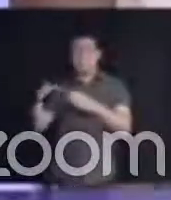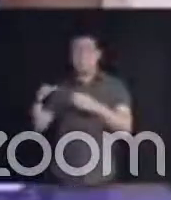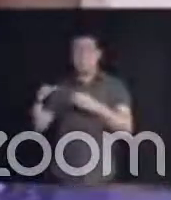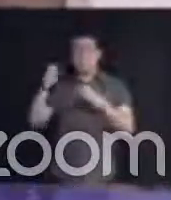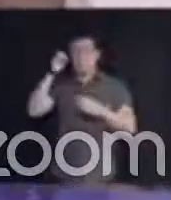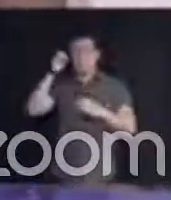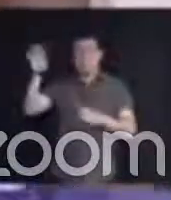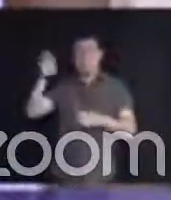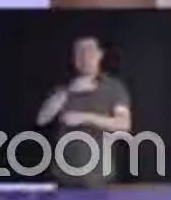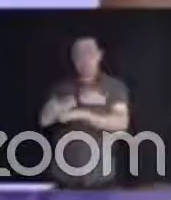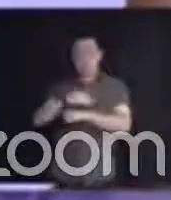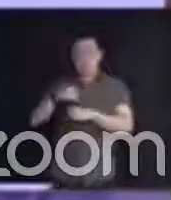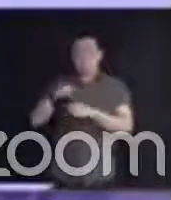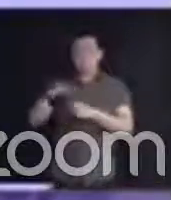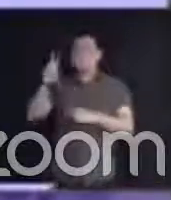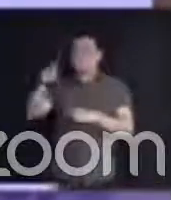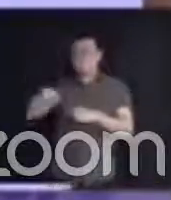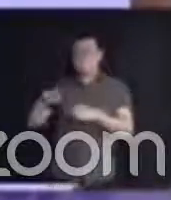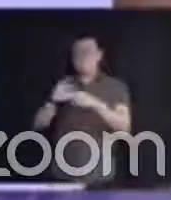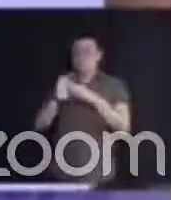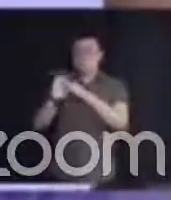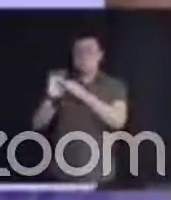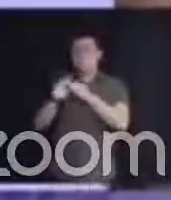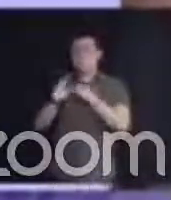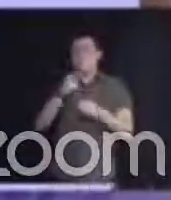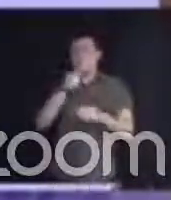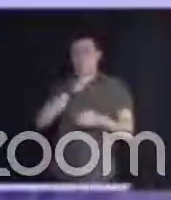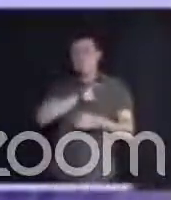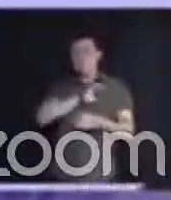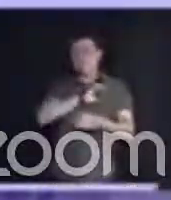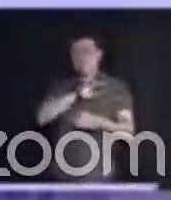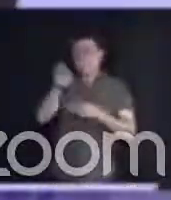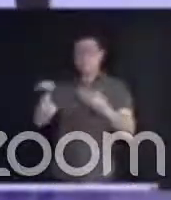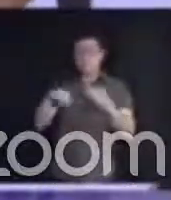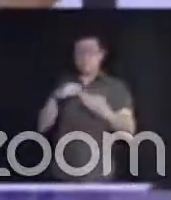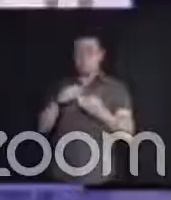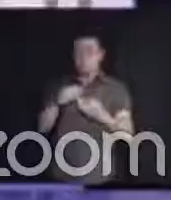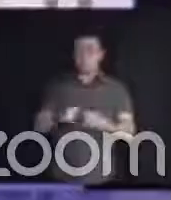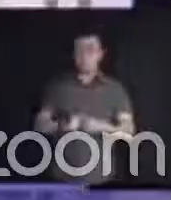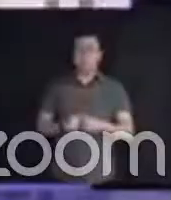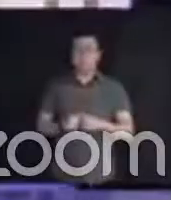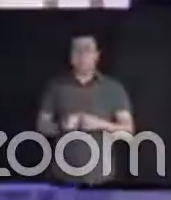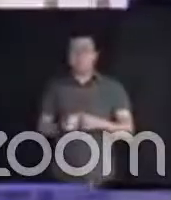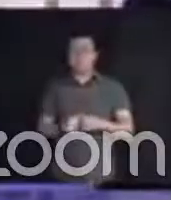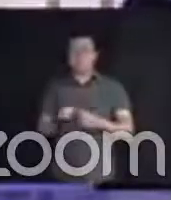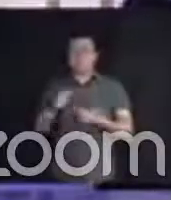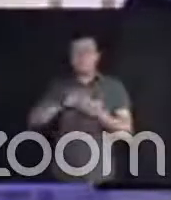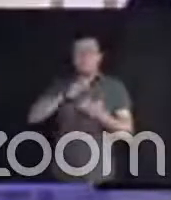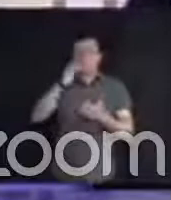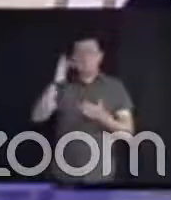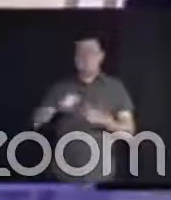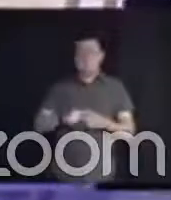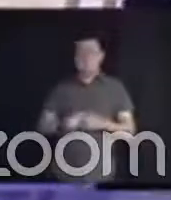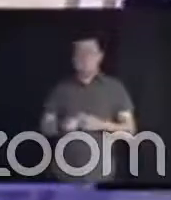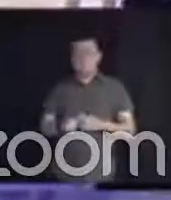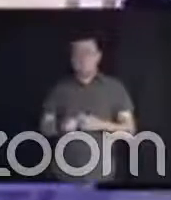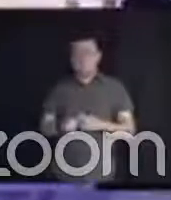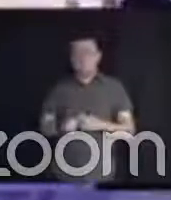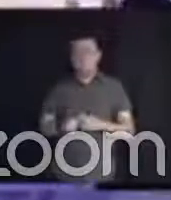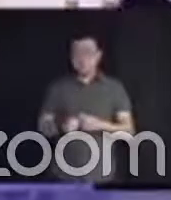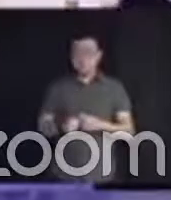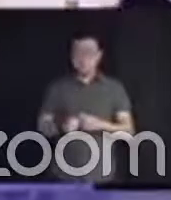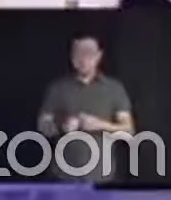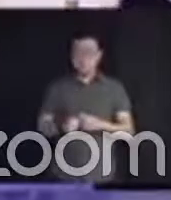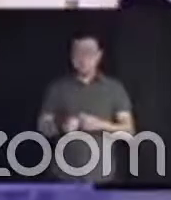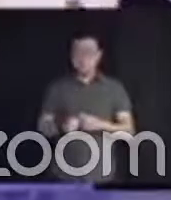los que conforman OmniLife, porque somos una familia y los aprecio mucho y a todos. Gracias.